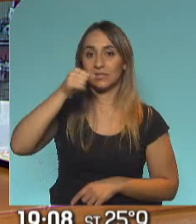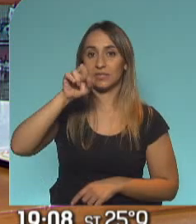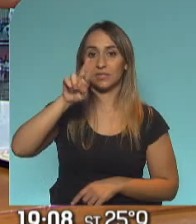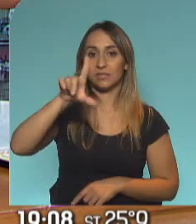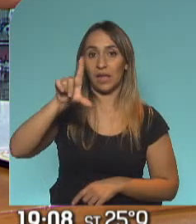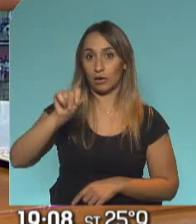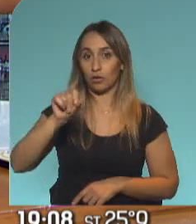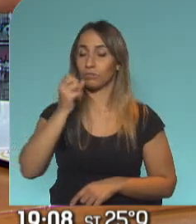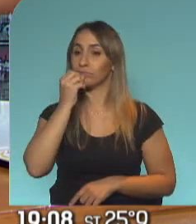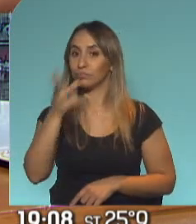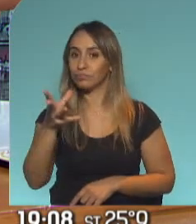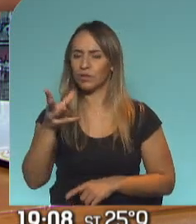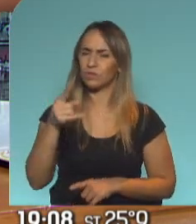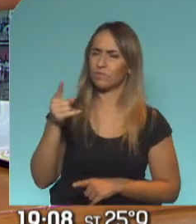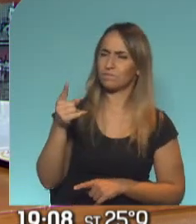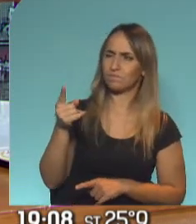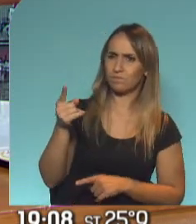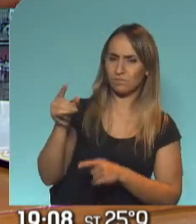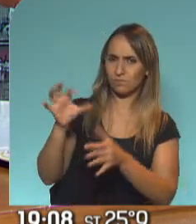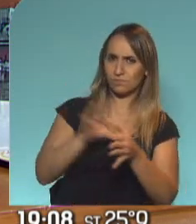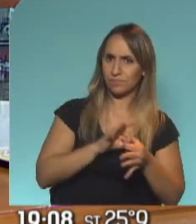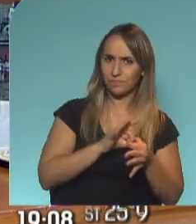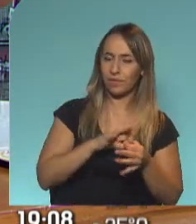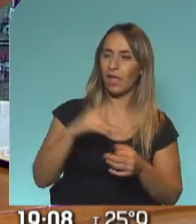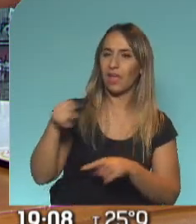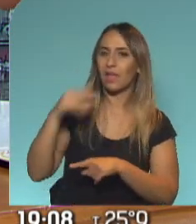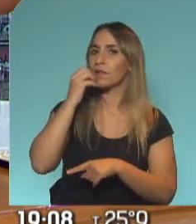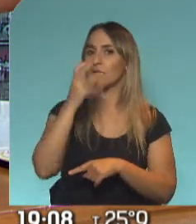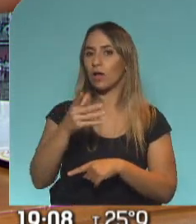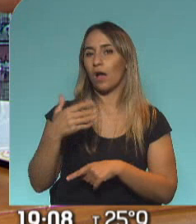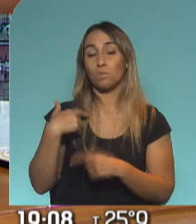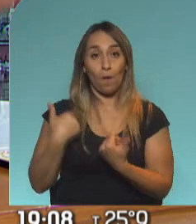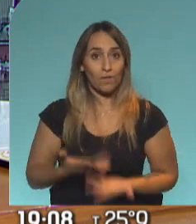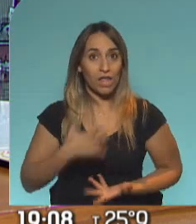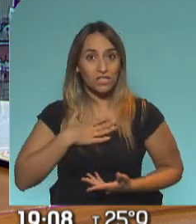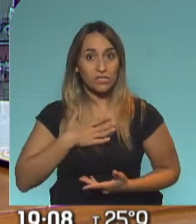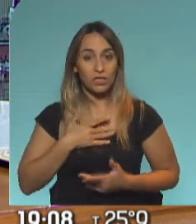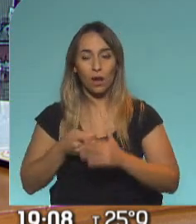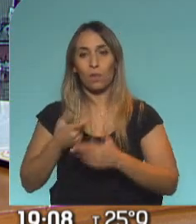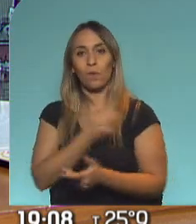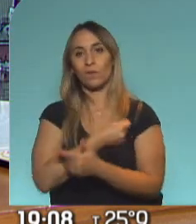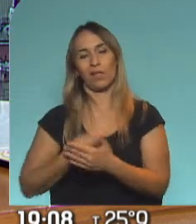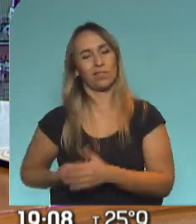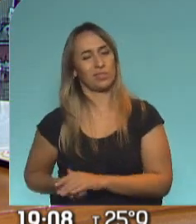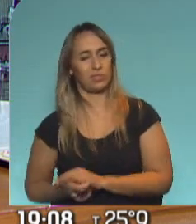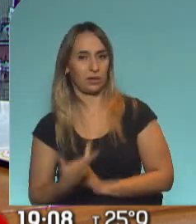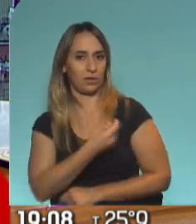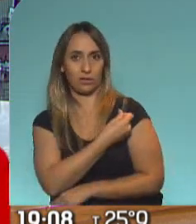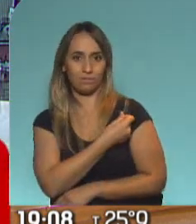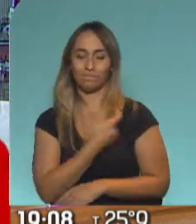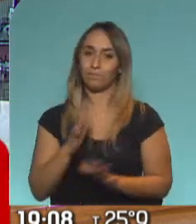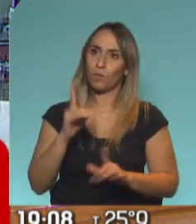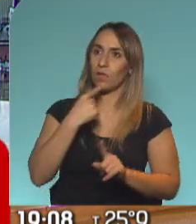ofrecido vacunarse por debajo de la mesa con lo que ocurrió después y muchos llamaron el vacunatorio VIP, ¿no? Que terminó con la salida del ministro Ginés González García,